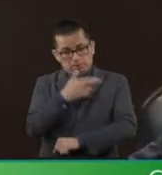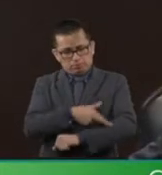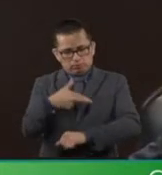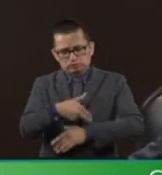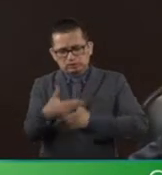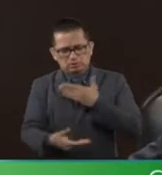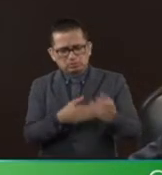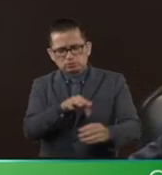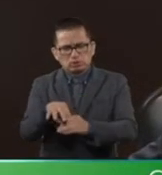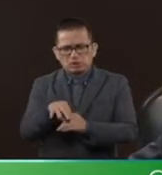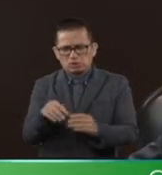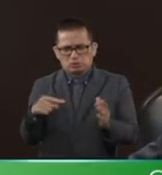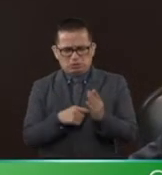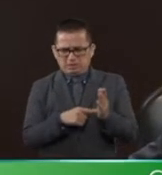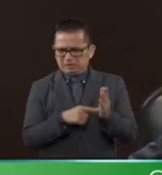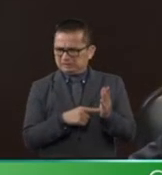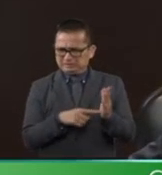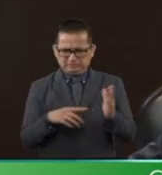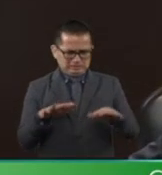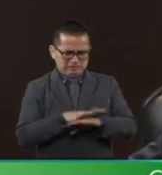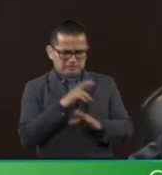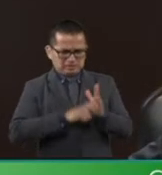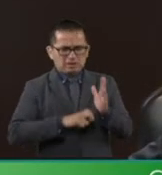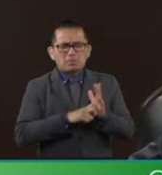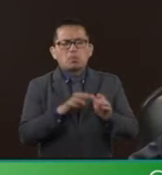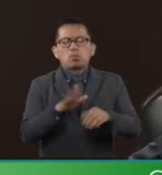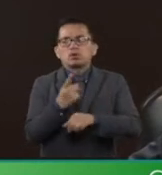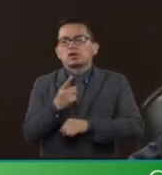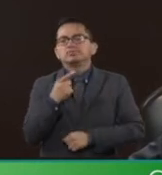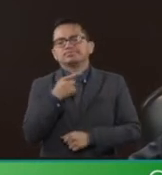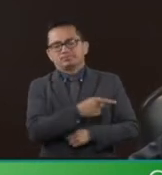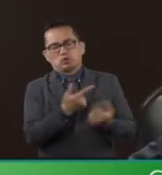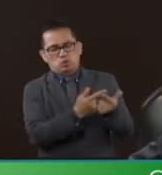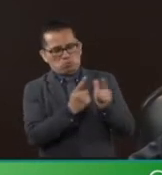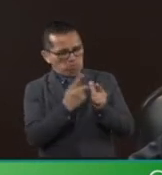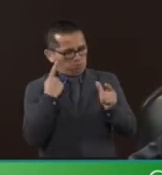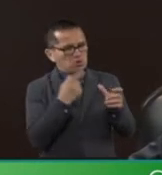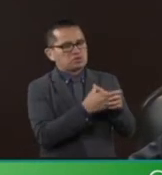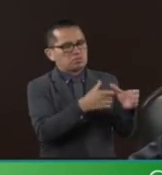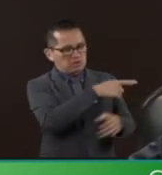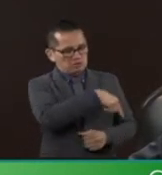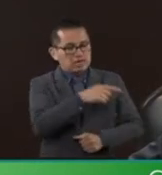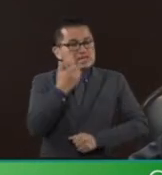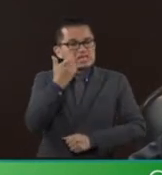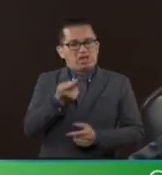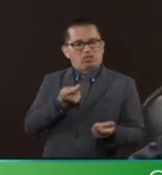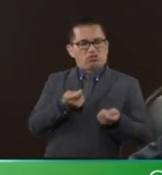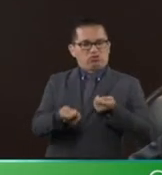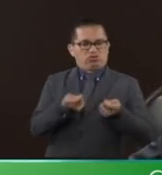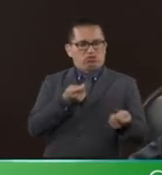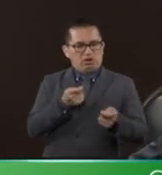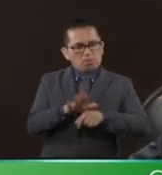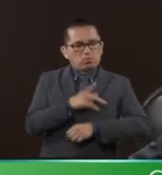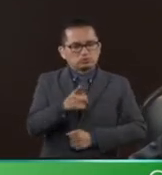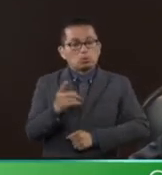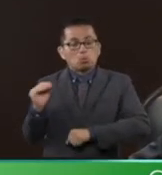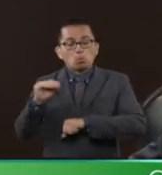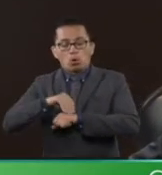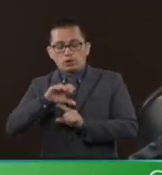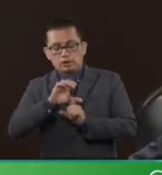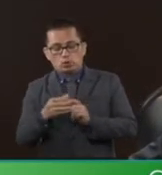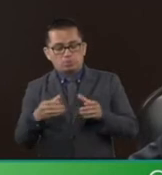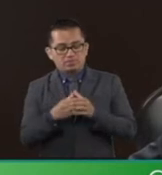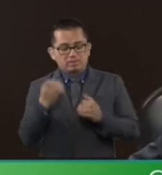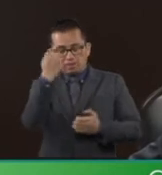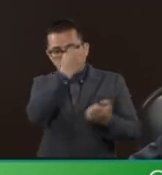intento de la mayoría por controlar procesos como la conformación del Comité de Evaluación, el cual deja de